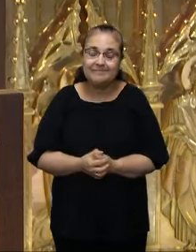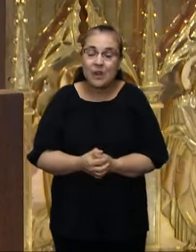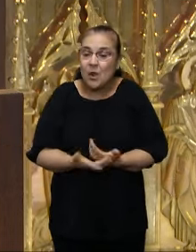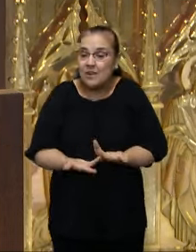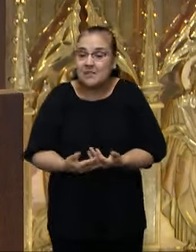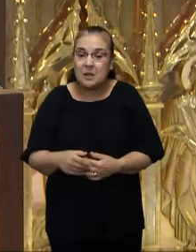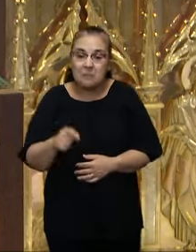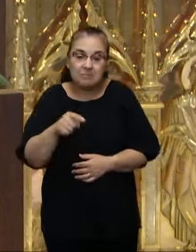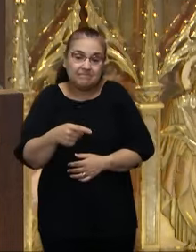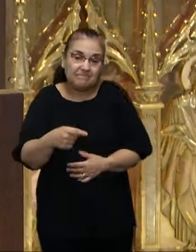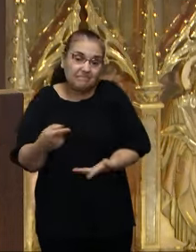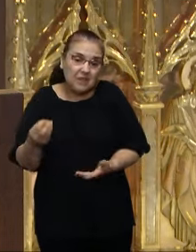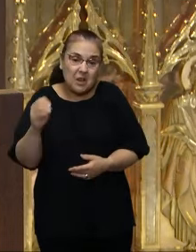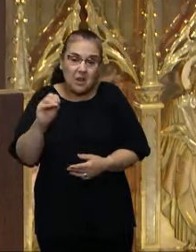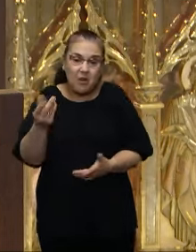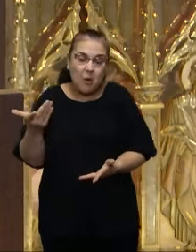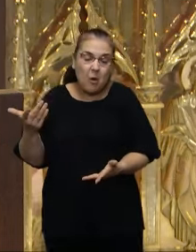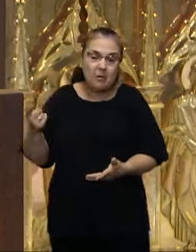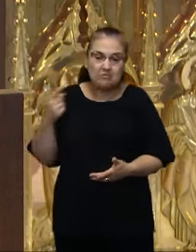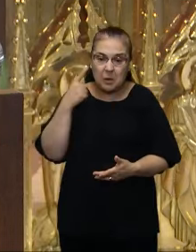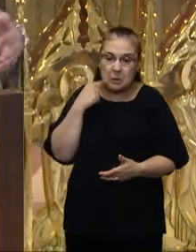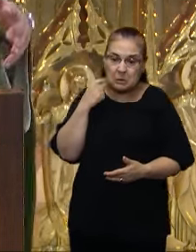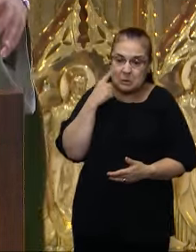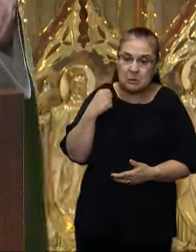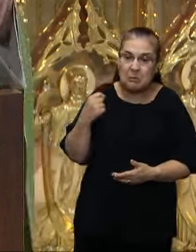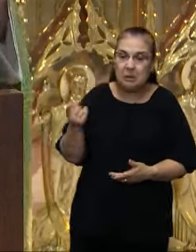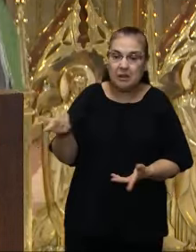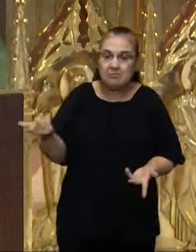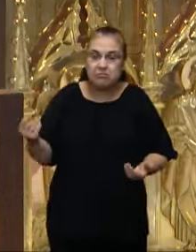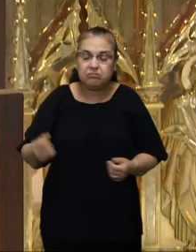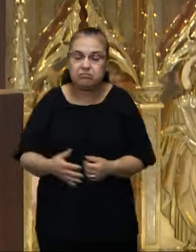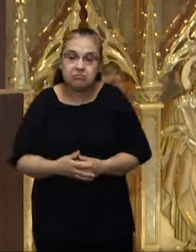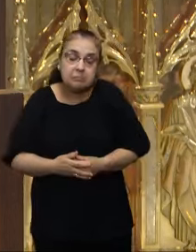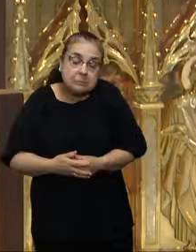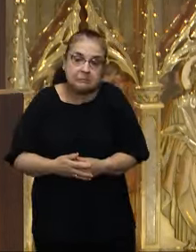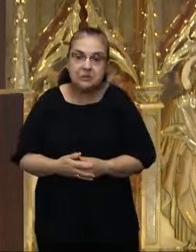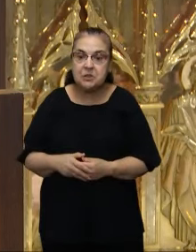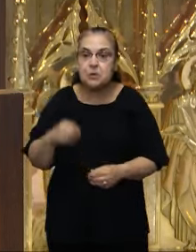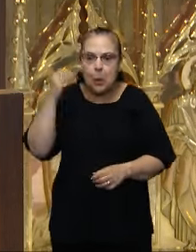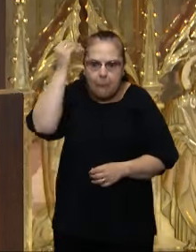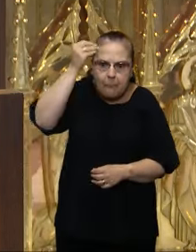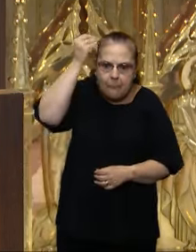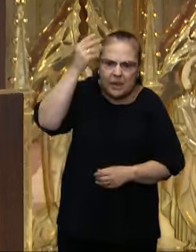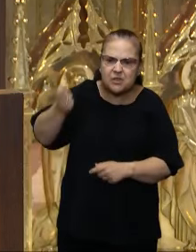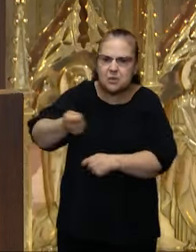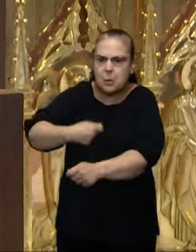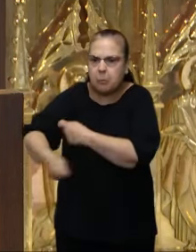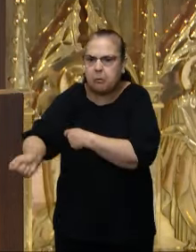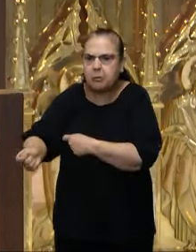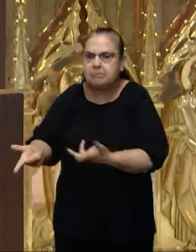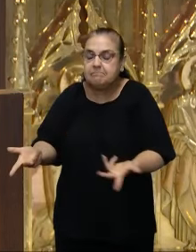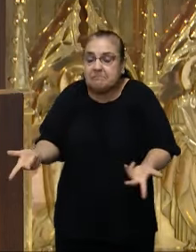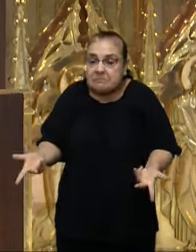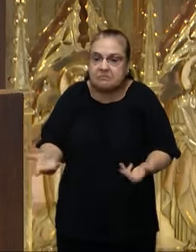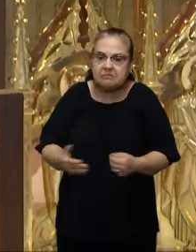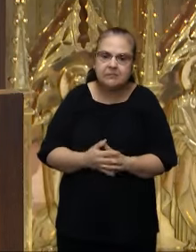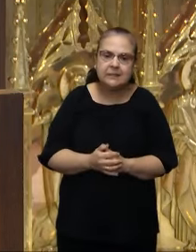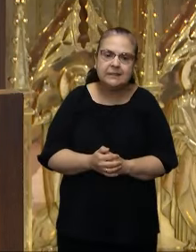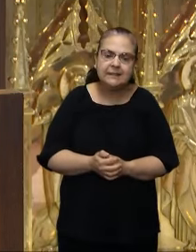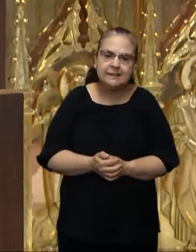muchacho, claro, acostumbrado a los negocios, pues sería negociante, digo yo, ¿no? Pues por eso cuando él insiste,